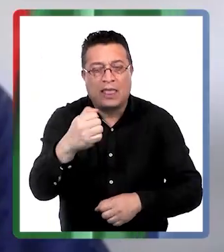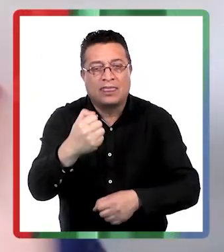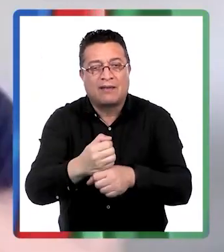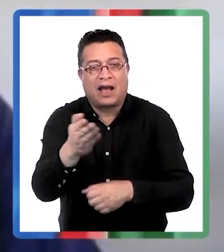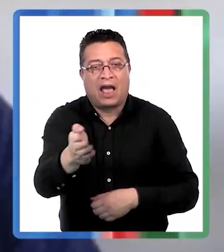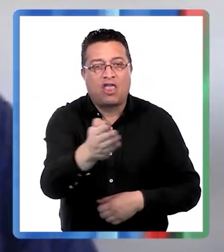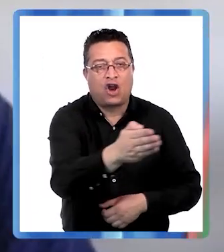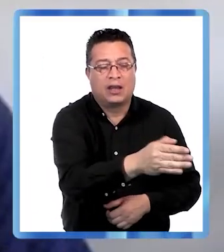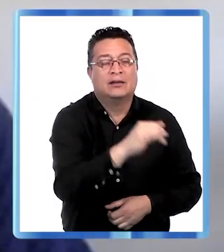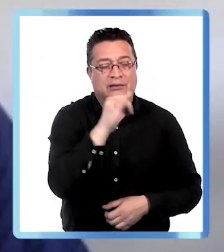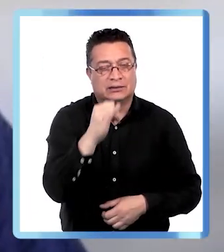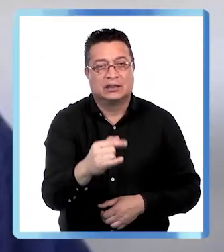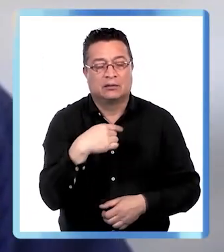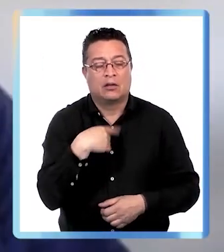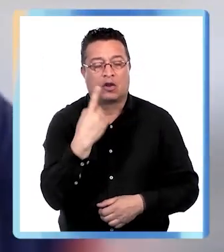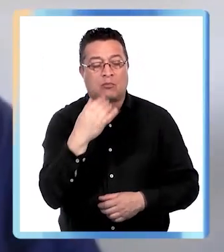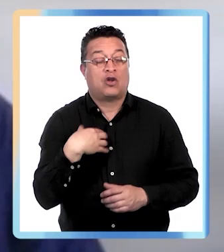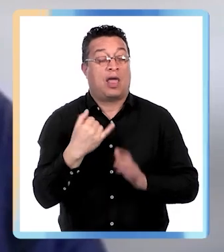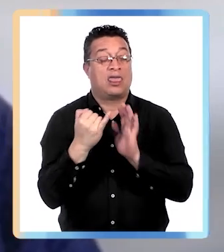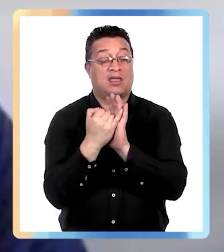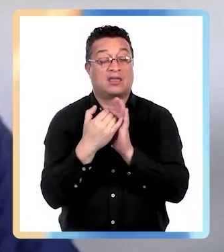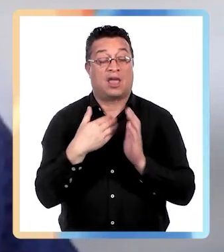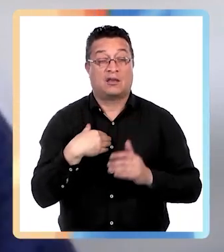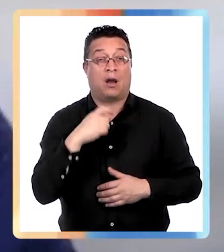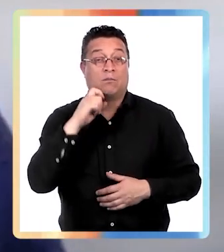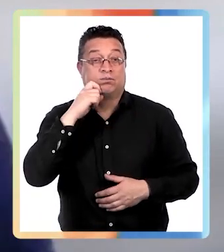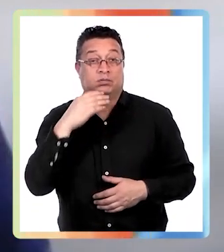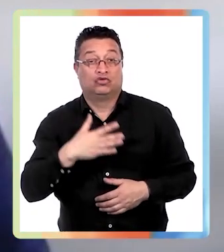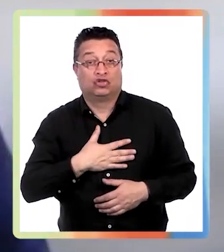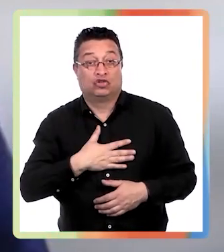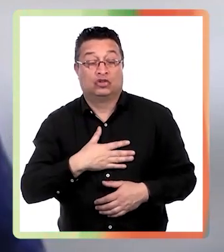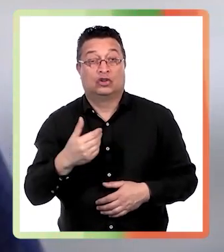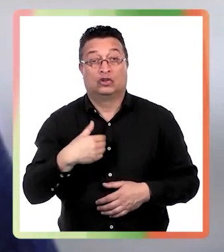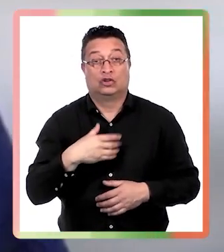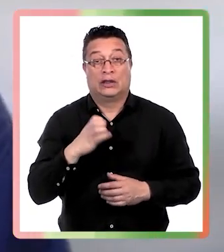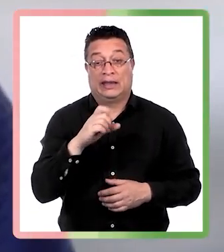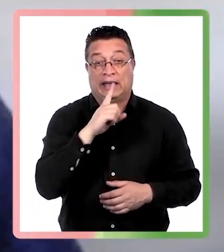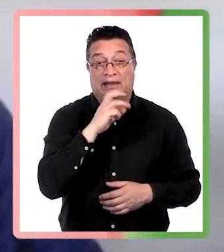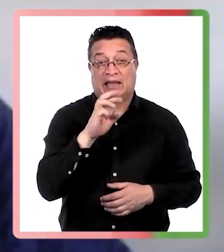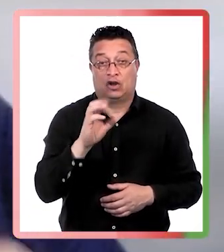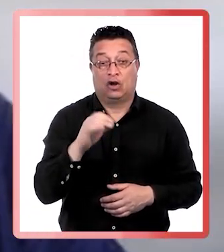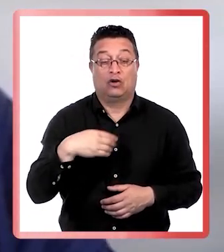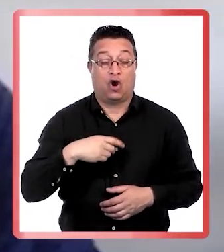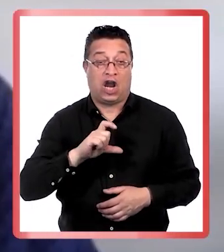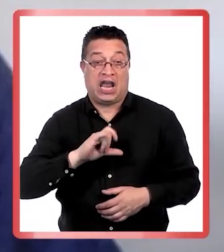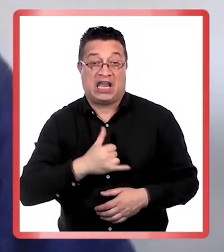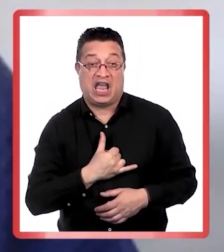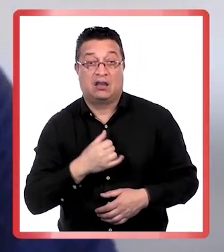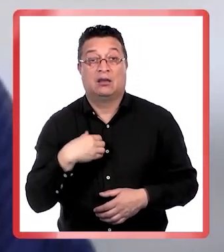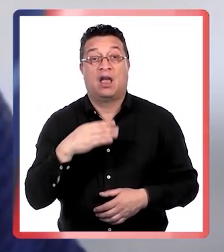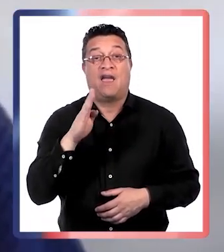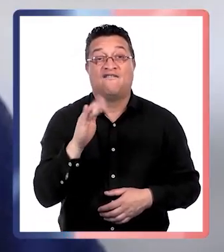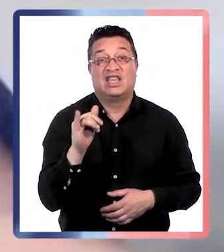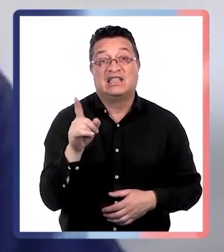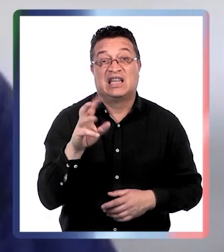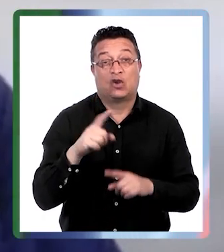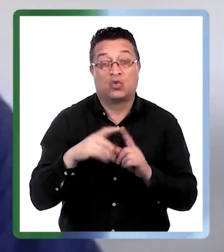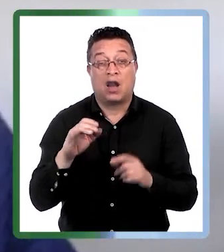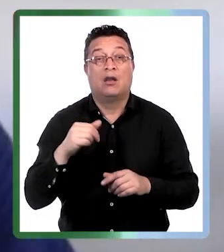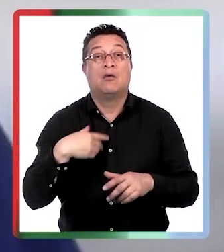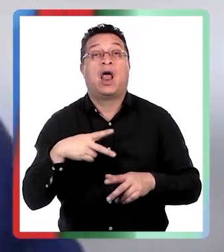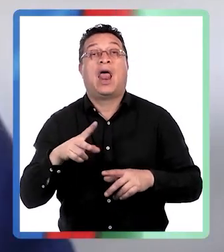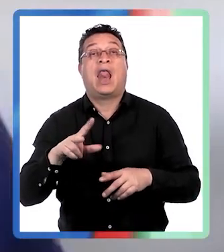ahí yo puedo incluir preguntas como me identifico, si me identifico como heterosexual, soy gay, soy bisexual,